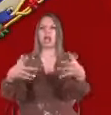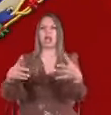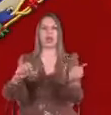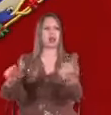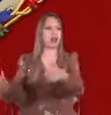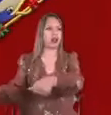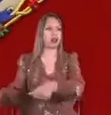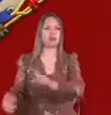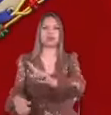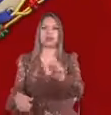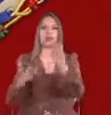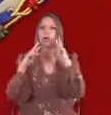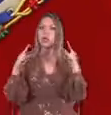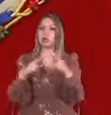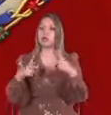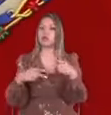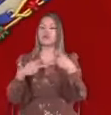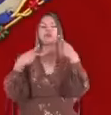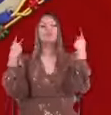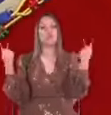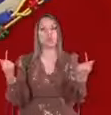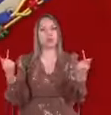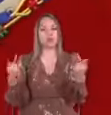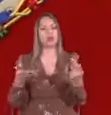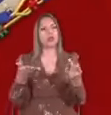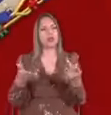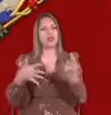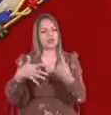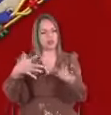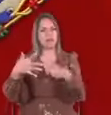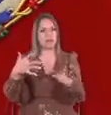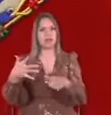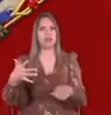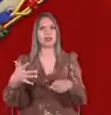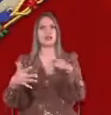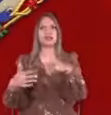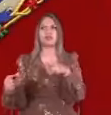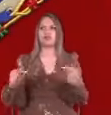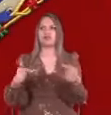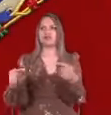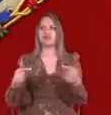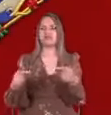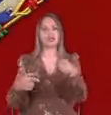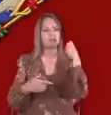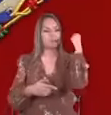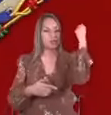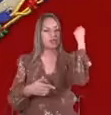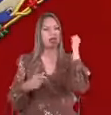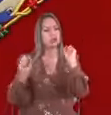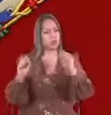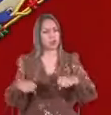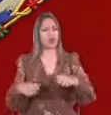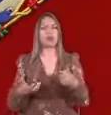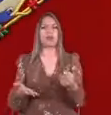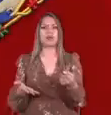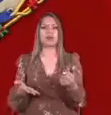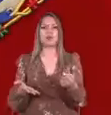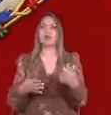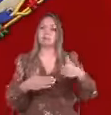es el reconocimiento público de los adversarios, de las diferencias, de los conflictos en nombre de los derechos y los intereses de las